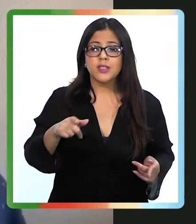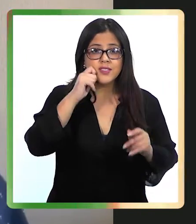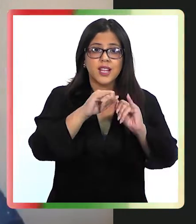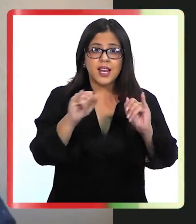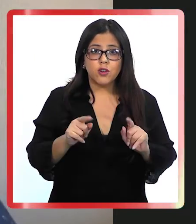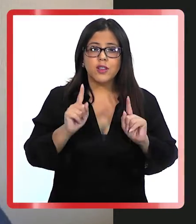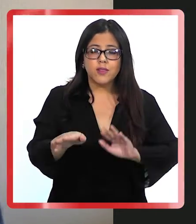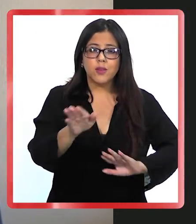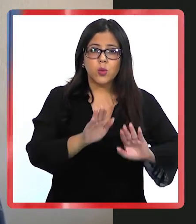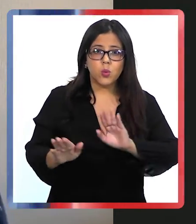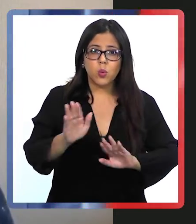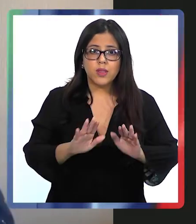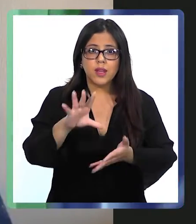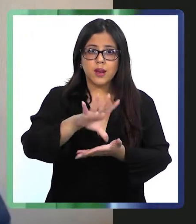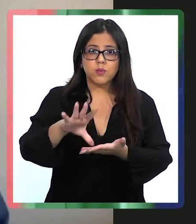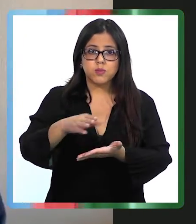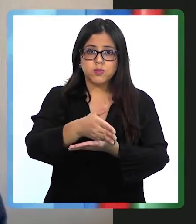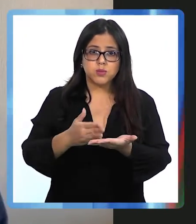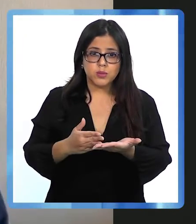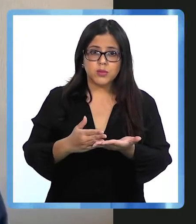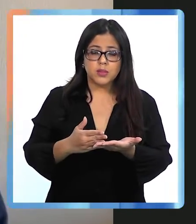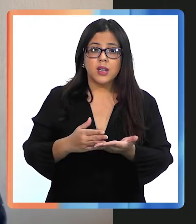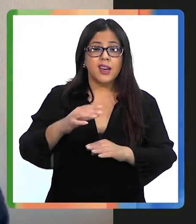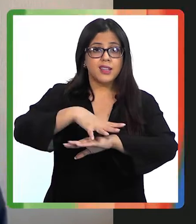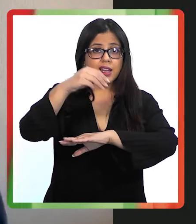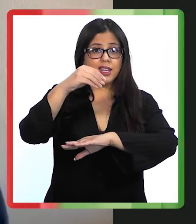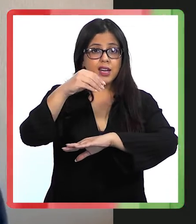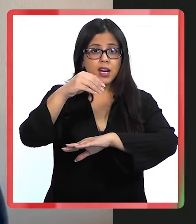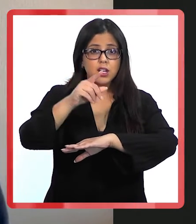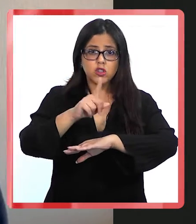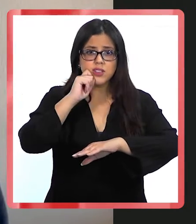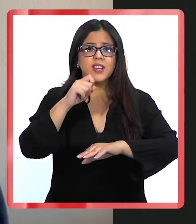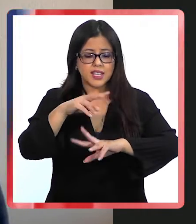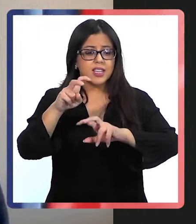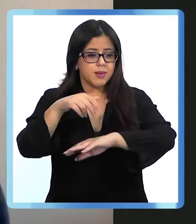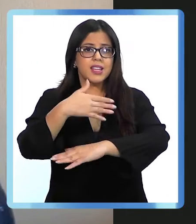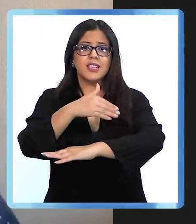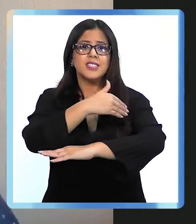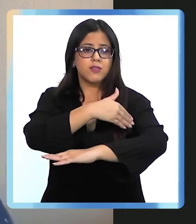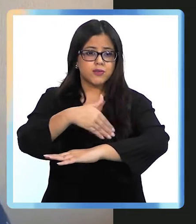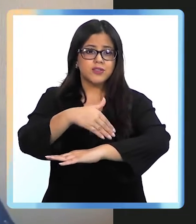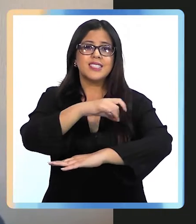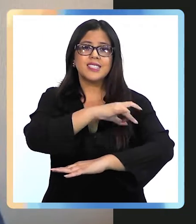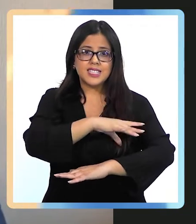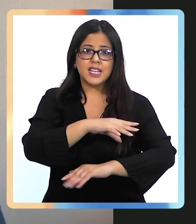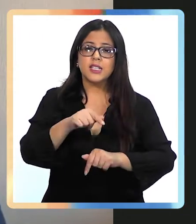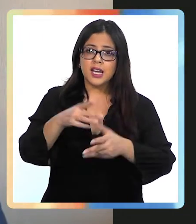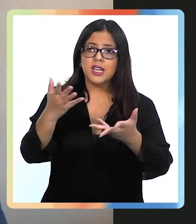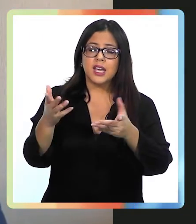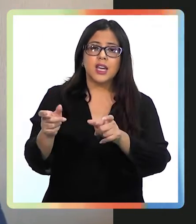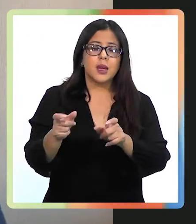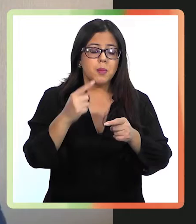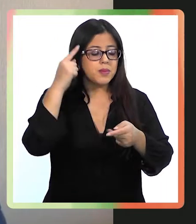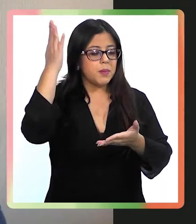tiene que resguardar la frontera de nuestro país. No es una frontera de Arica, la frontera es de Chile, y por lo tanto se tiene que tomar estas medidas no solamente respecto a las 2 provincias de mi